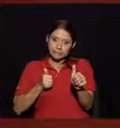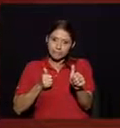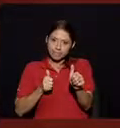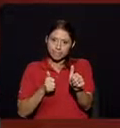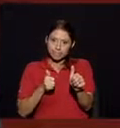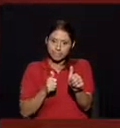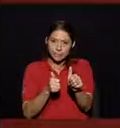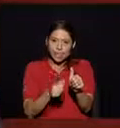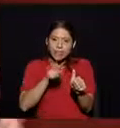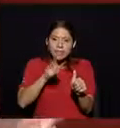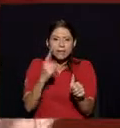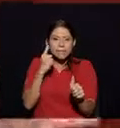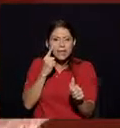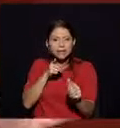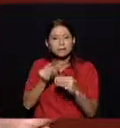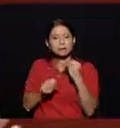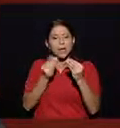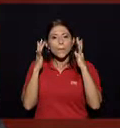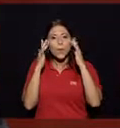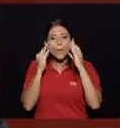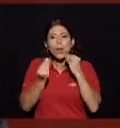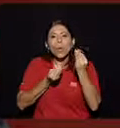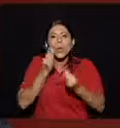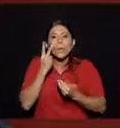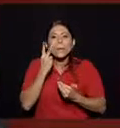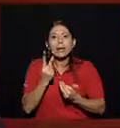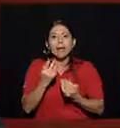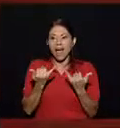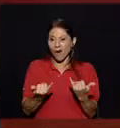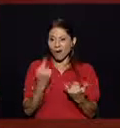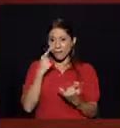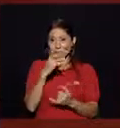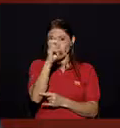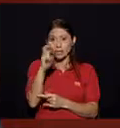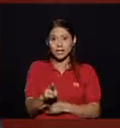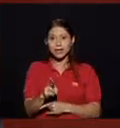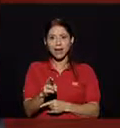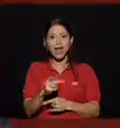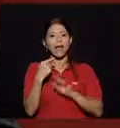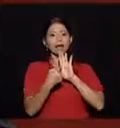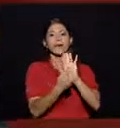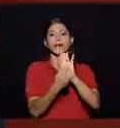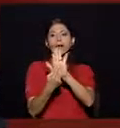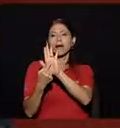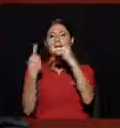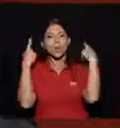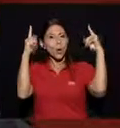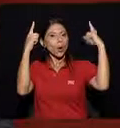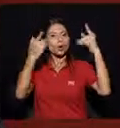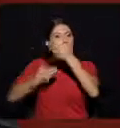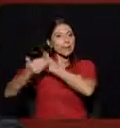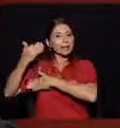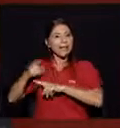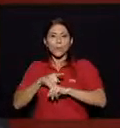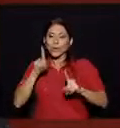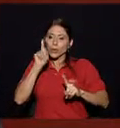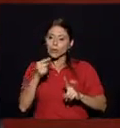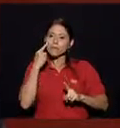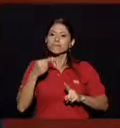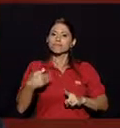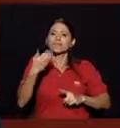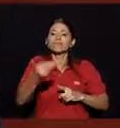más preocupada por ver cómo rescata los logros del pasado que por dar los avances que debería estar dando en una sociedad que cambia, que crece y que